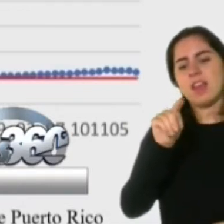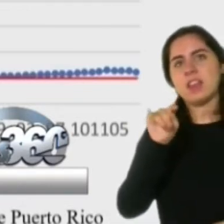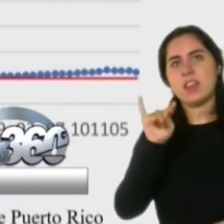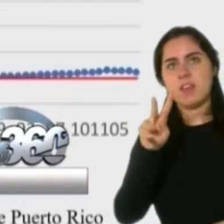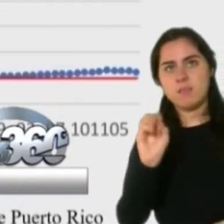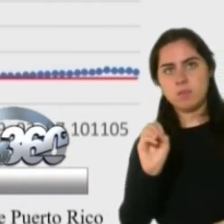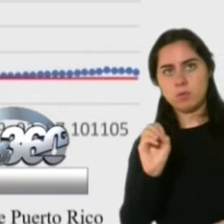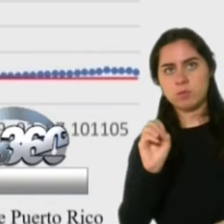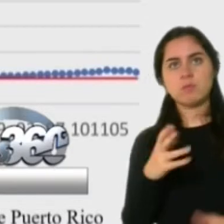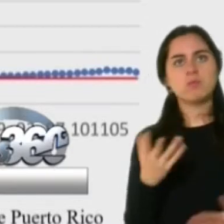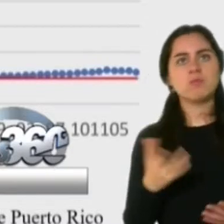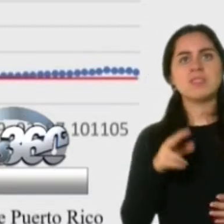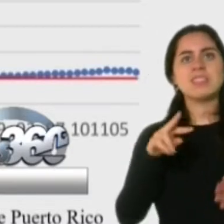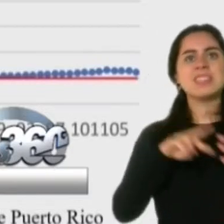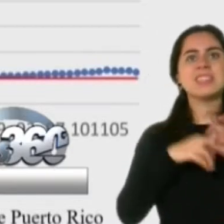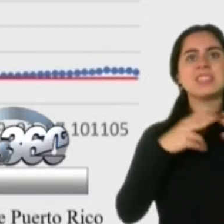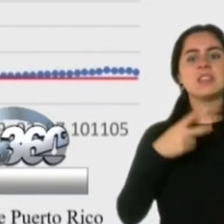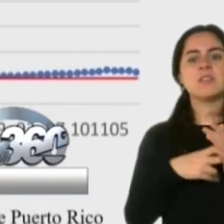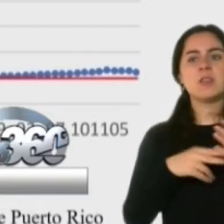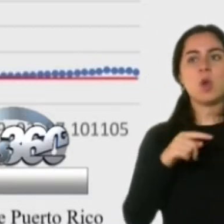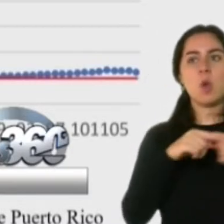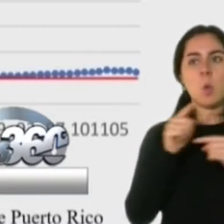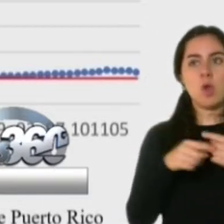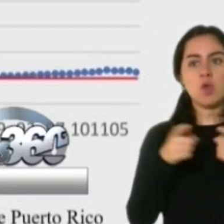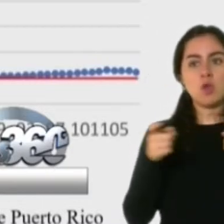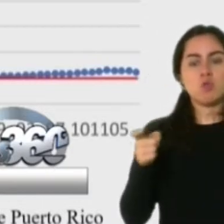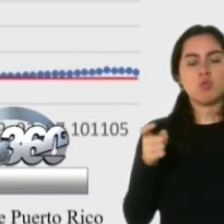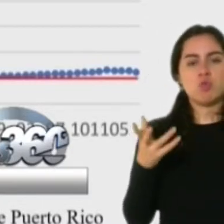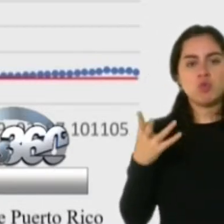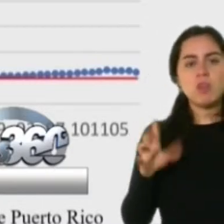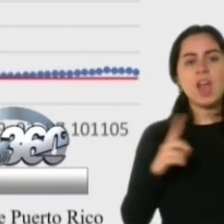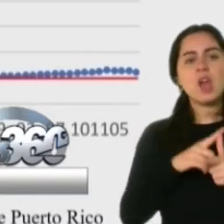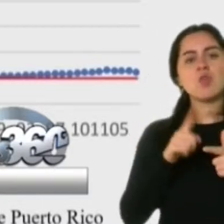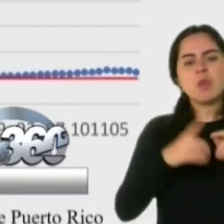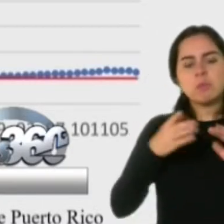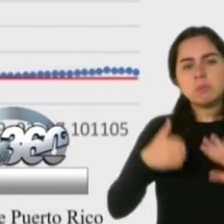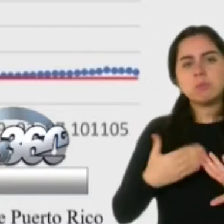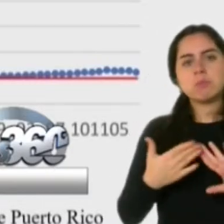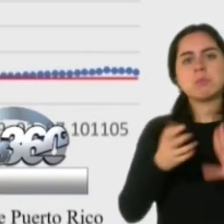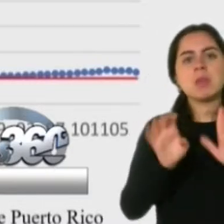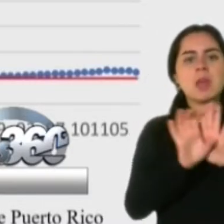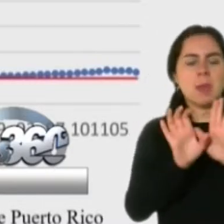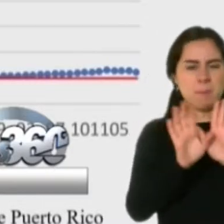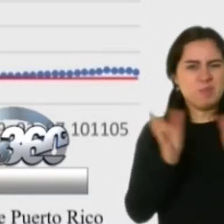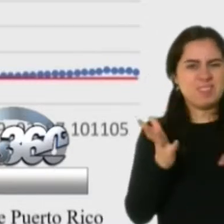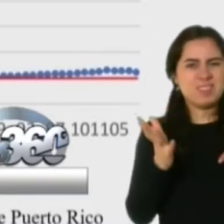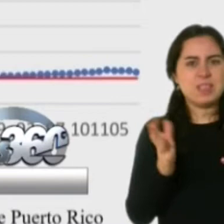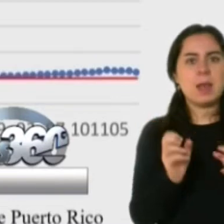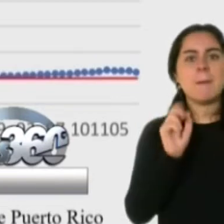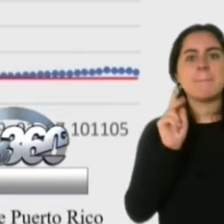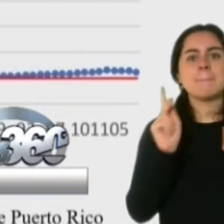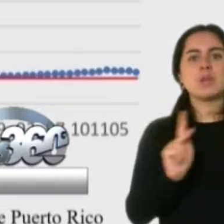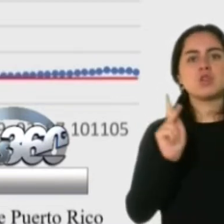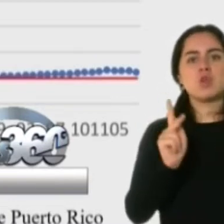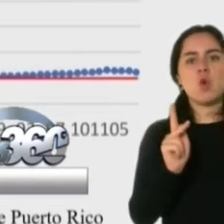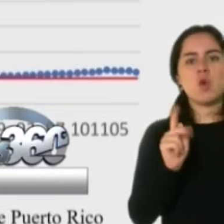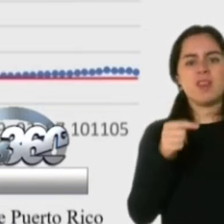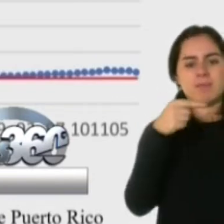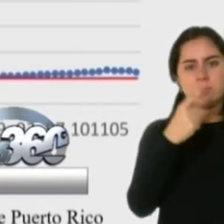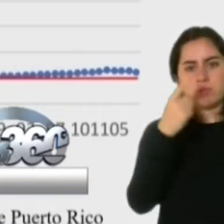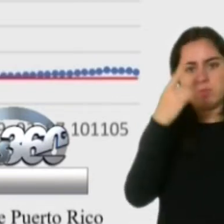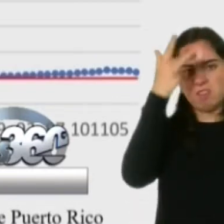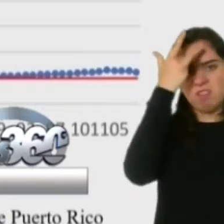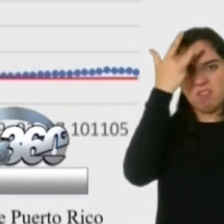control, el número reproductivo básico se convierte en efectivo, que es el número de personas, el número medio de personas que una persona infectada